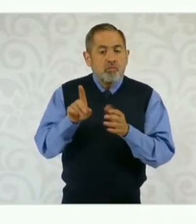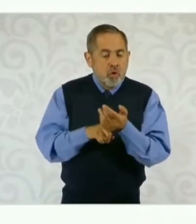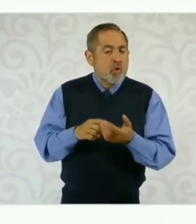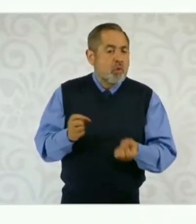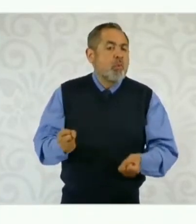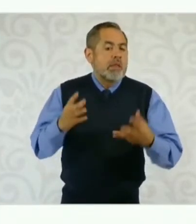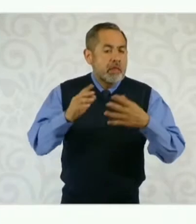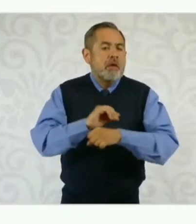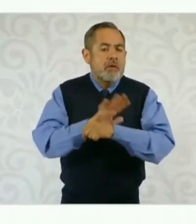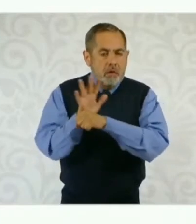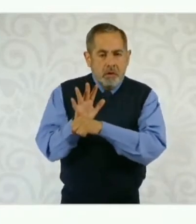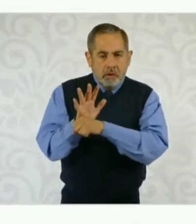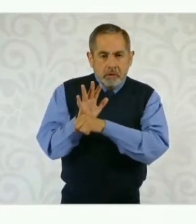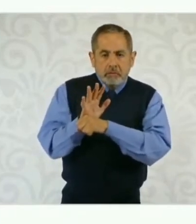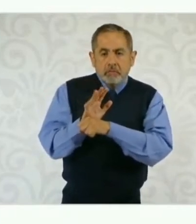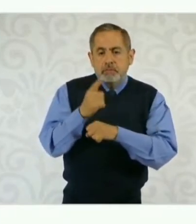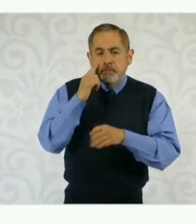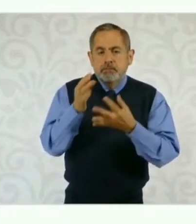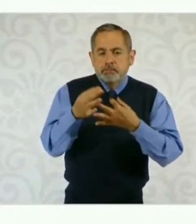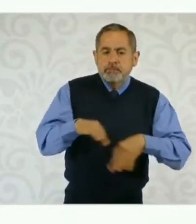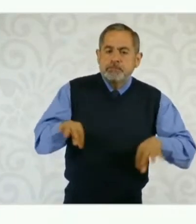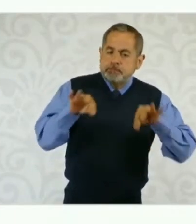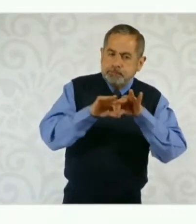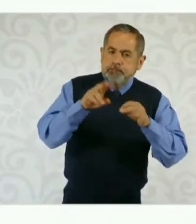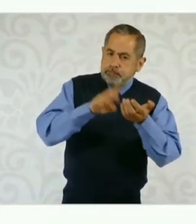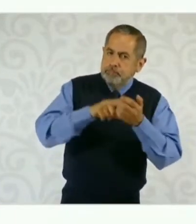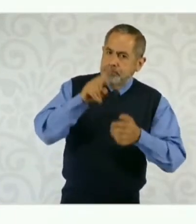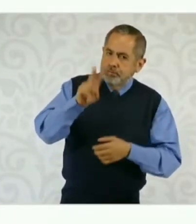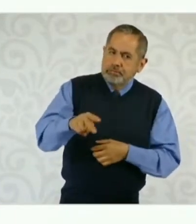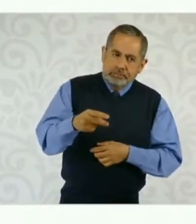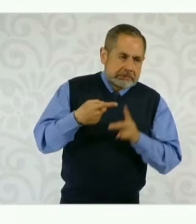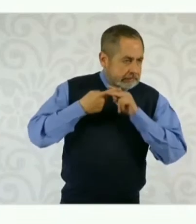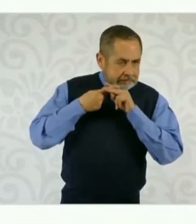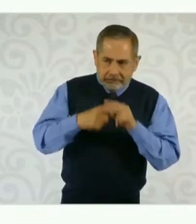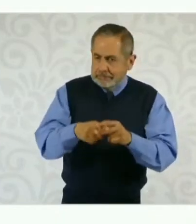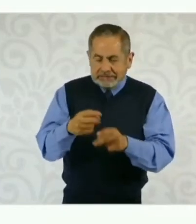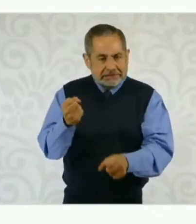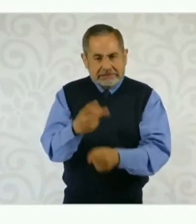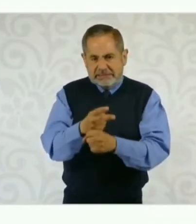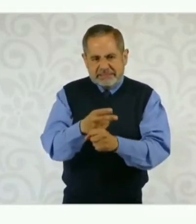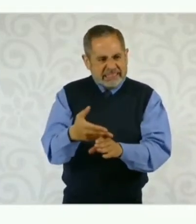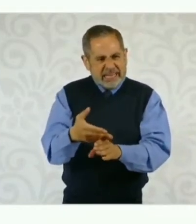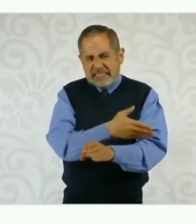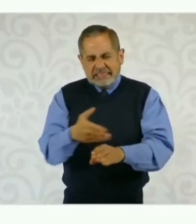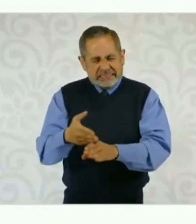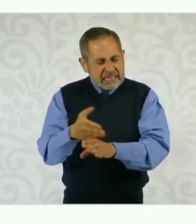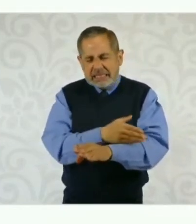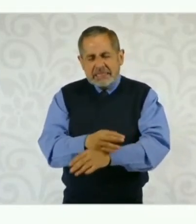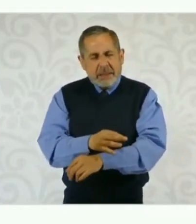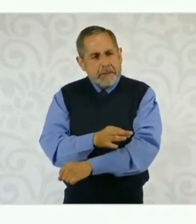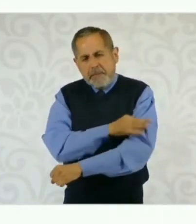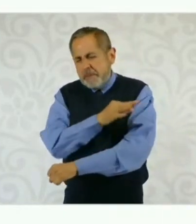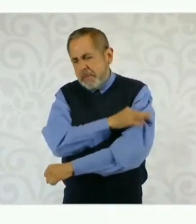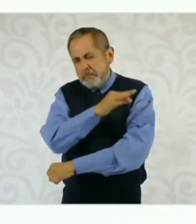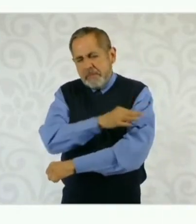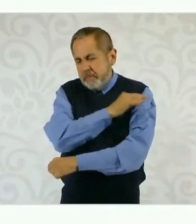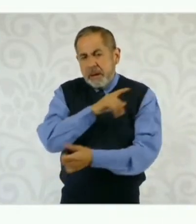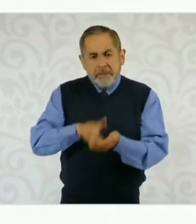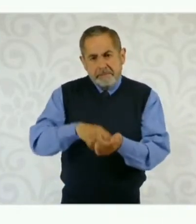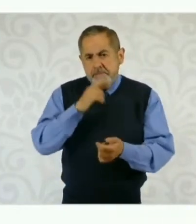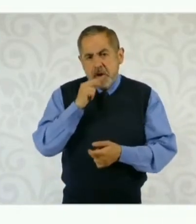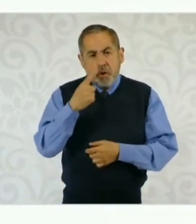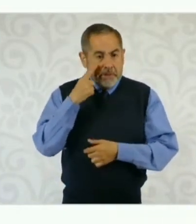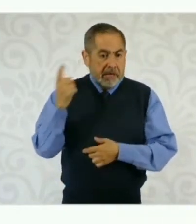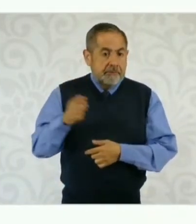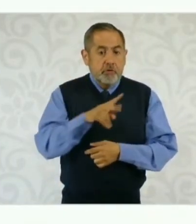en casos de COVID y la importancia de iniciar en forma temprana la vacunación universal.